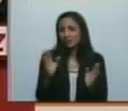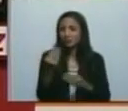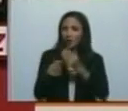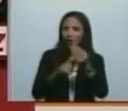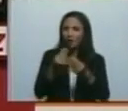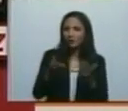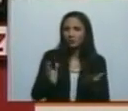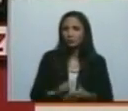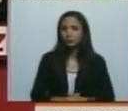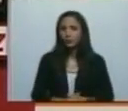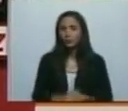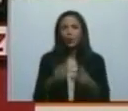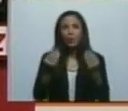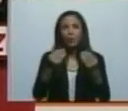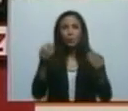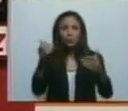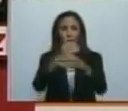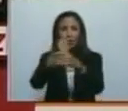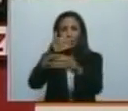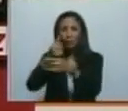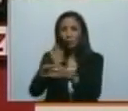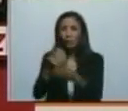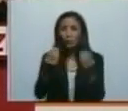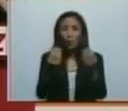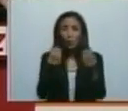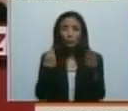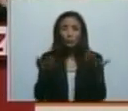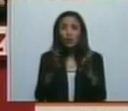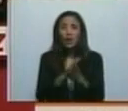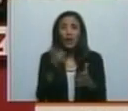¿Cuánto armamento le encontraron? Si lanzaron 40 granadas y todavía